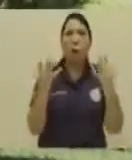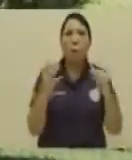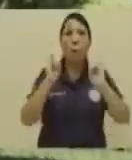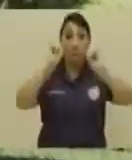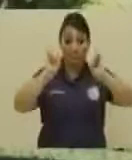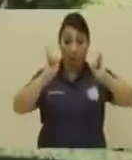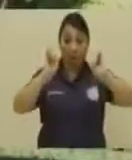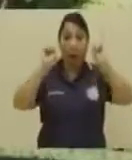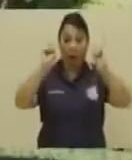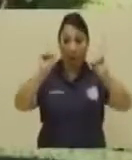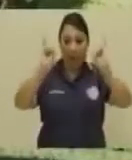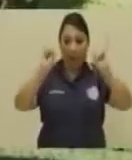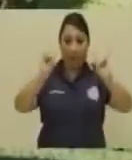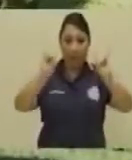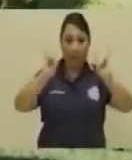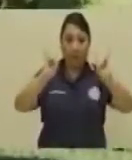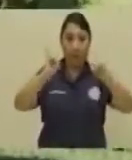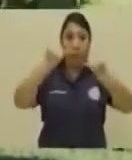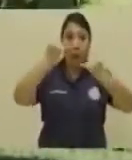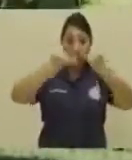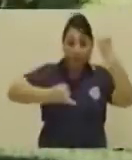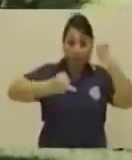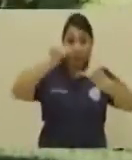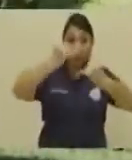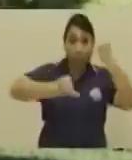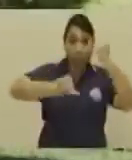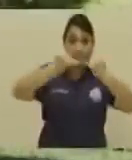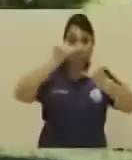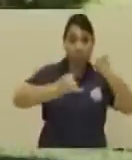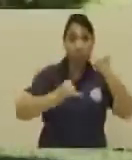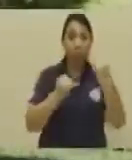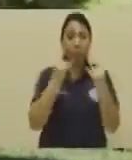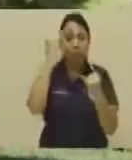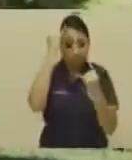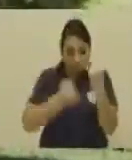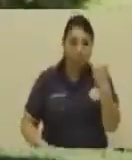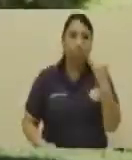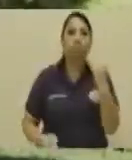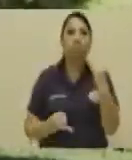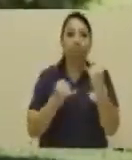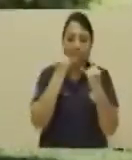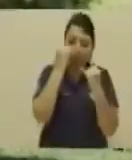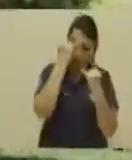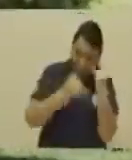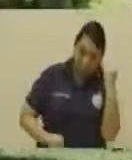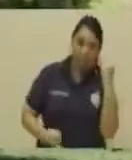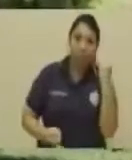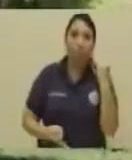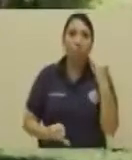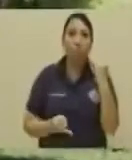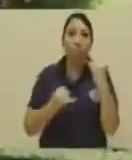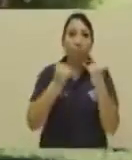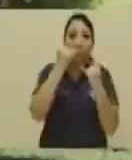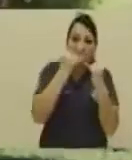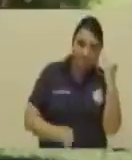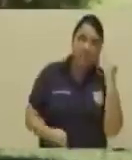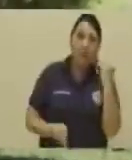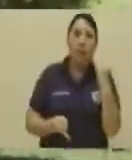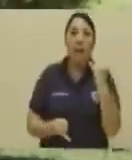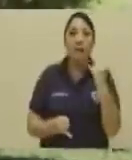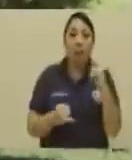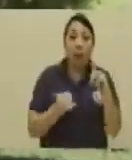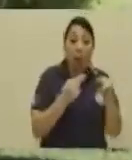meñiques y los demás dedos empuñados. Vamos a hacer una X también, pero mi mano dominante es la que va a hacer el